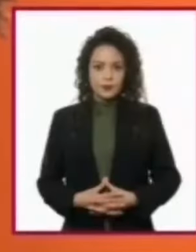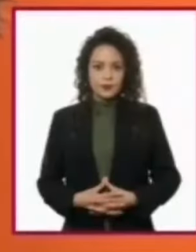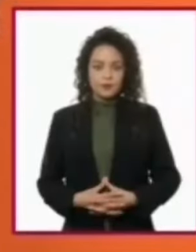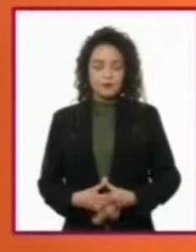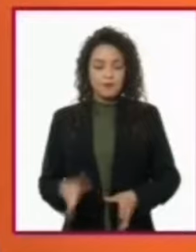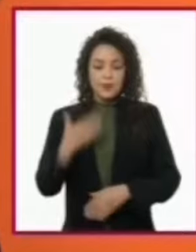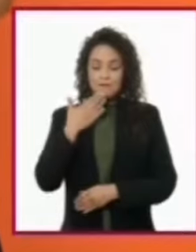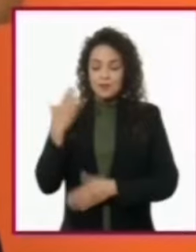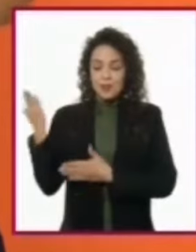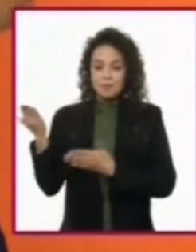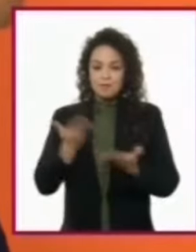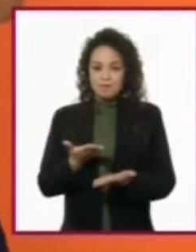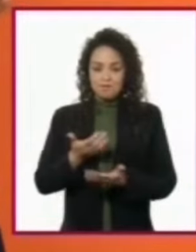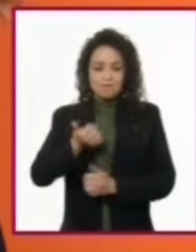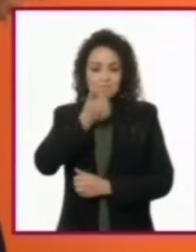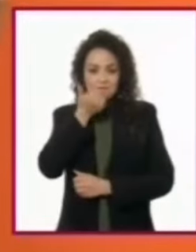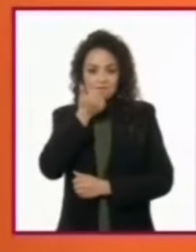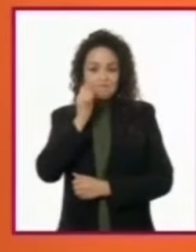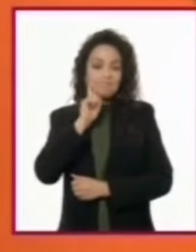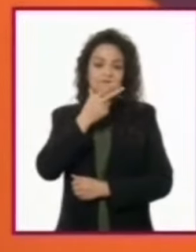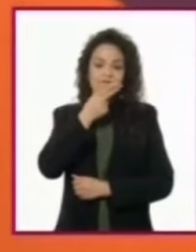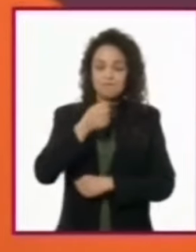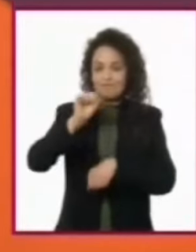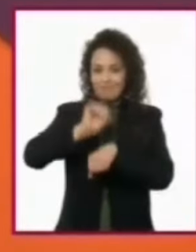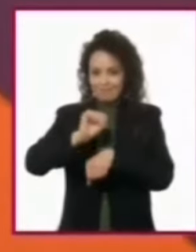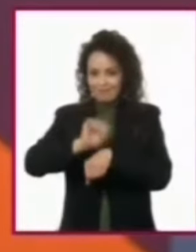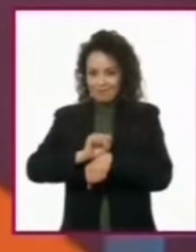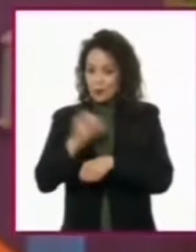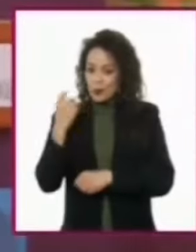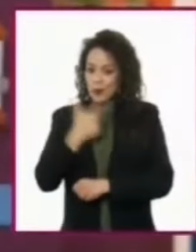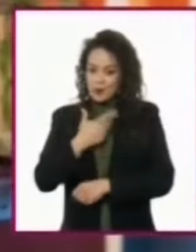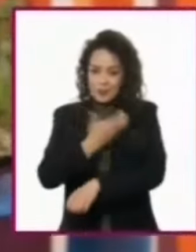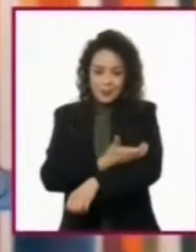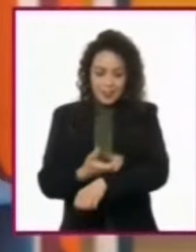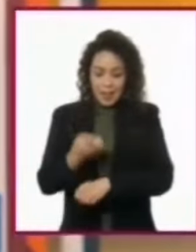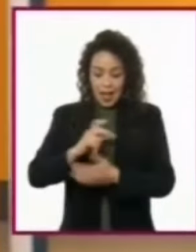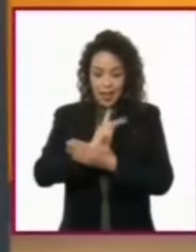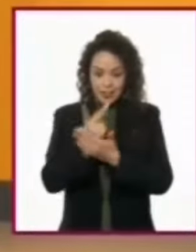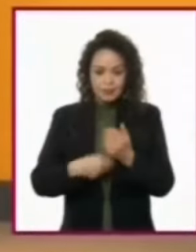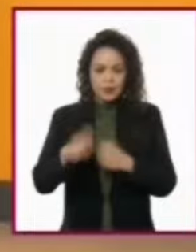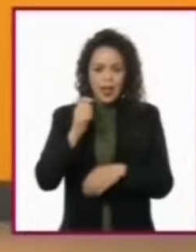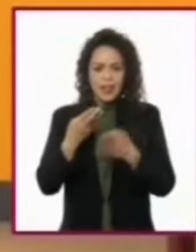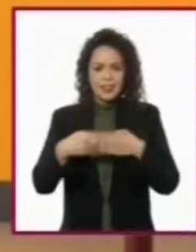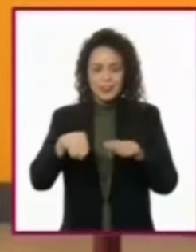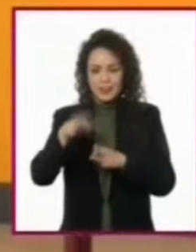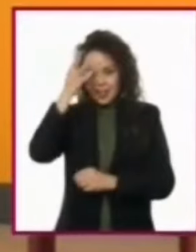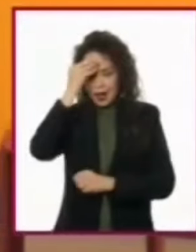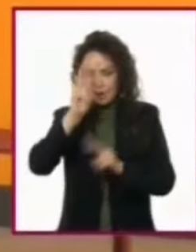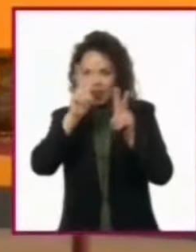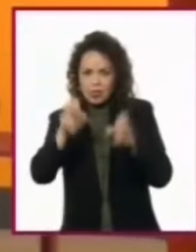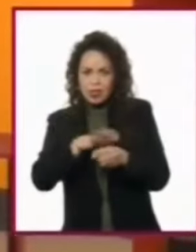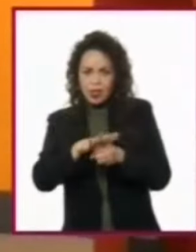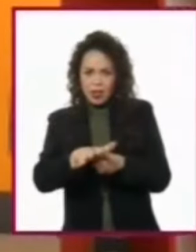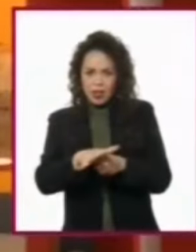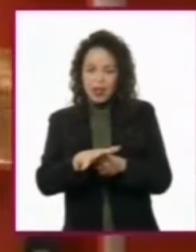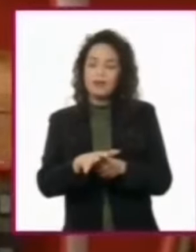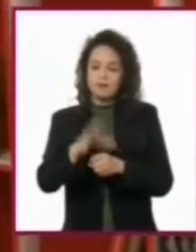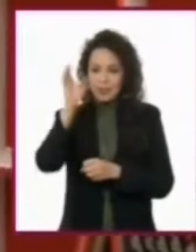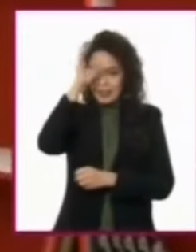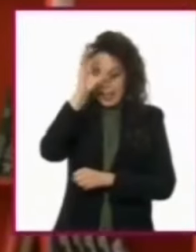Bienvenidas y bienvenidos estudiantes de secundaria. Me da mucho gusto que nos acompañen en esta sesión de Aprende en Casa para la asignatura de Ciencias